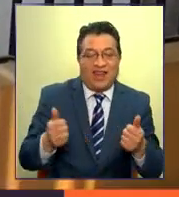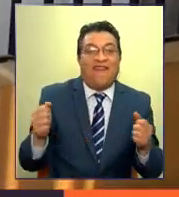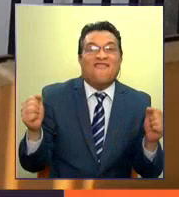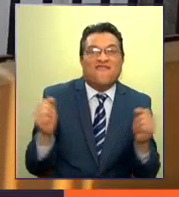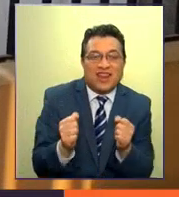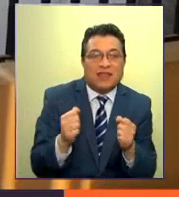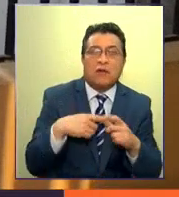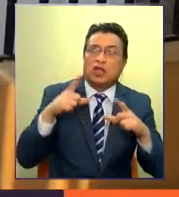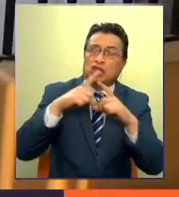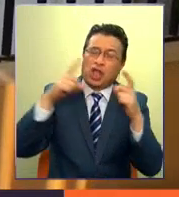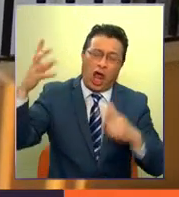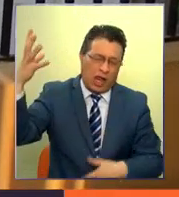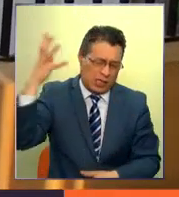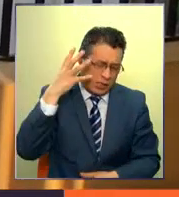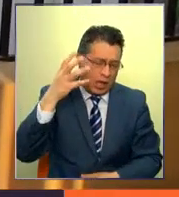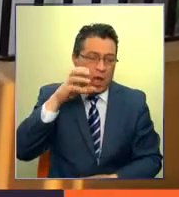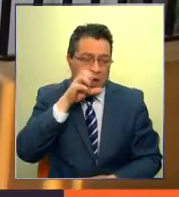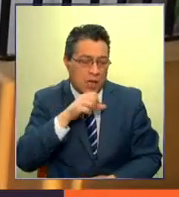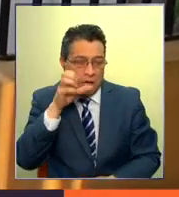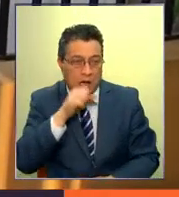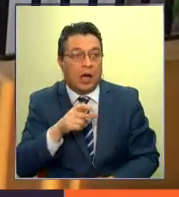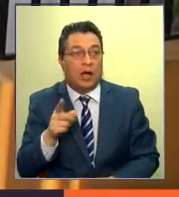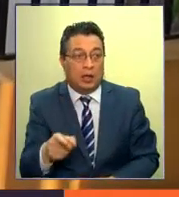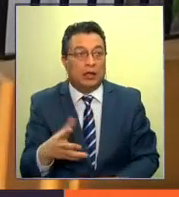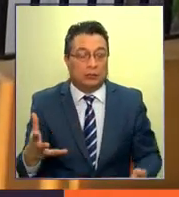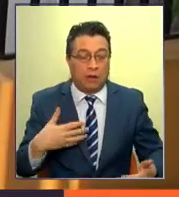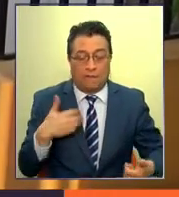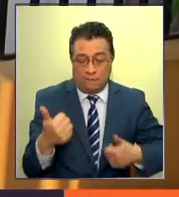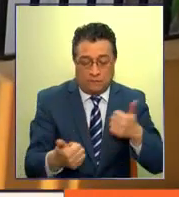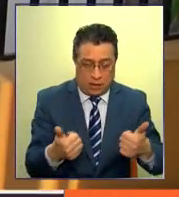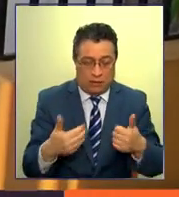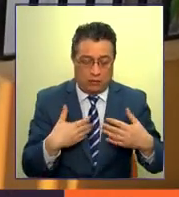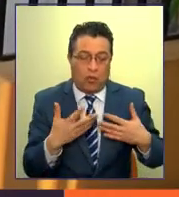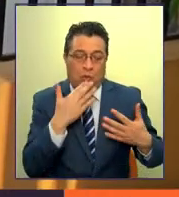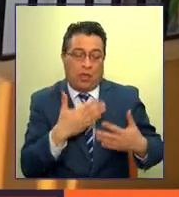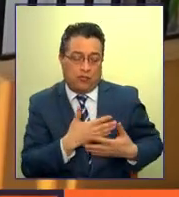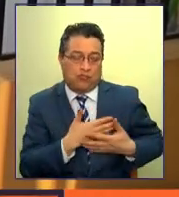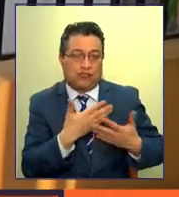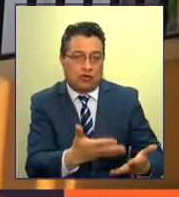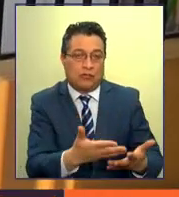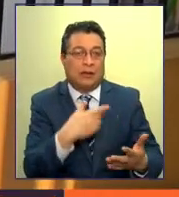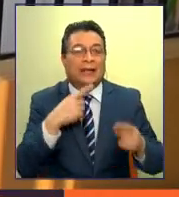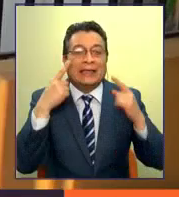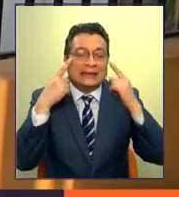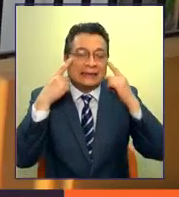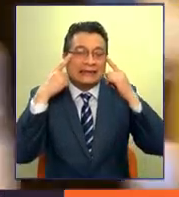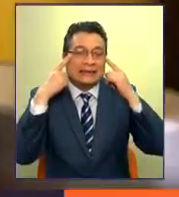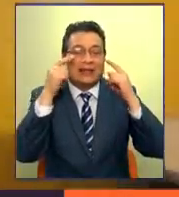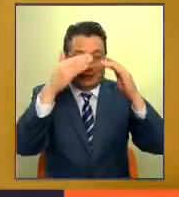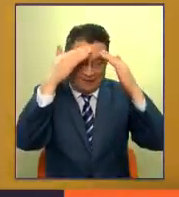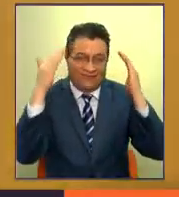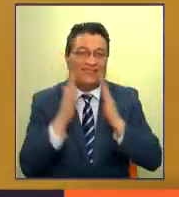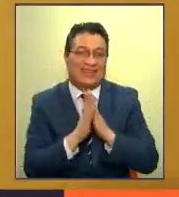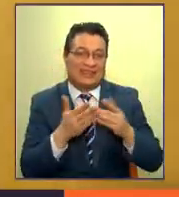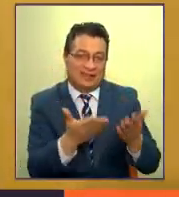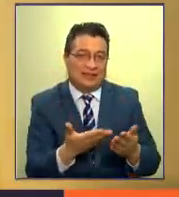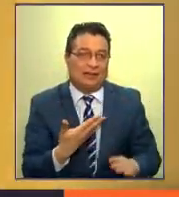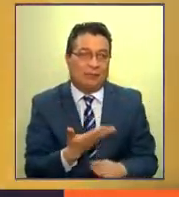el sol en la cara, porque eso uno está bailando y está entregándole a La Chinita lo que uno les va a pedir.